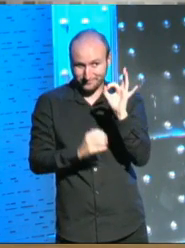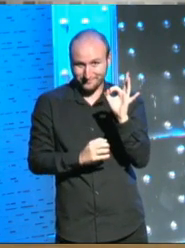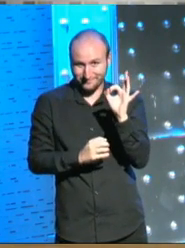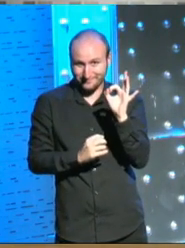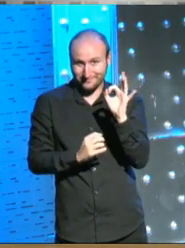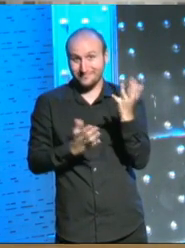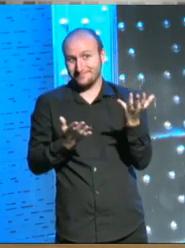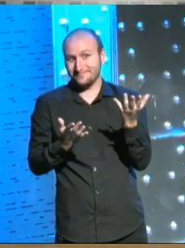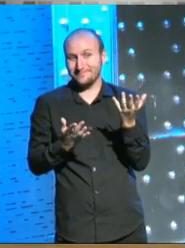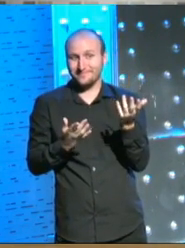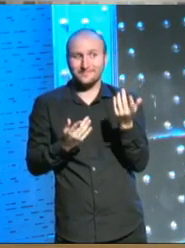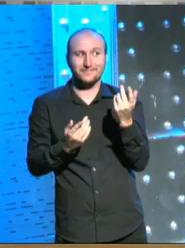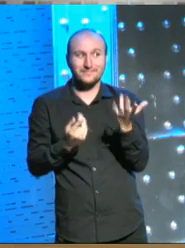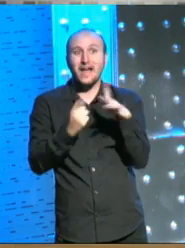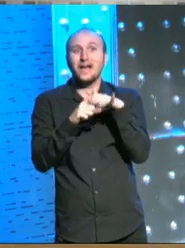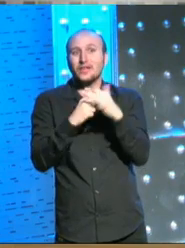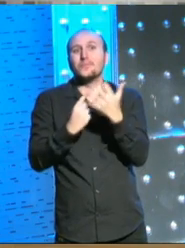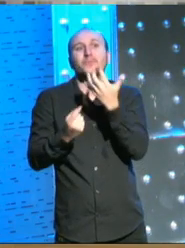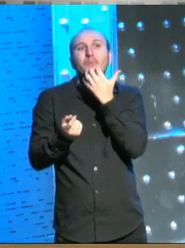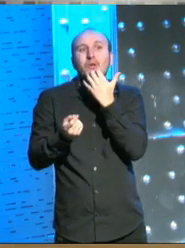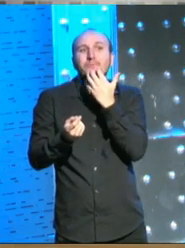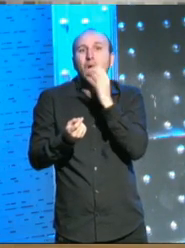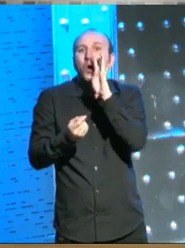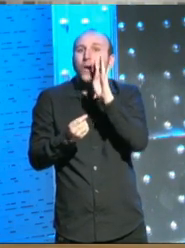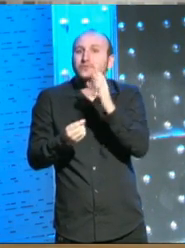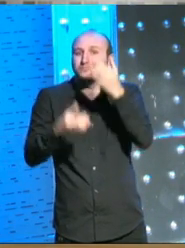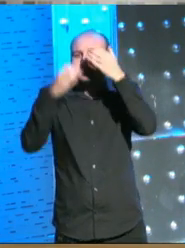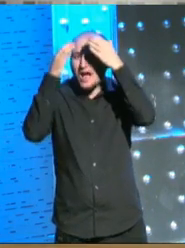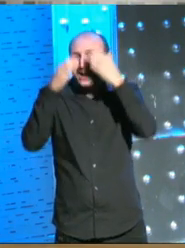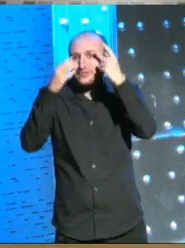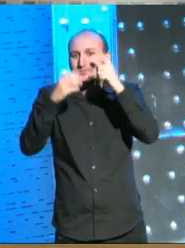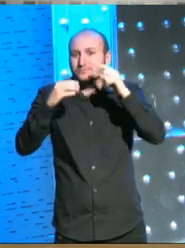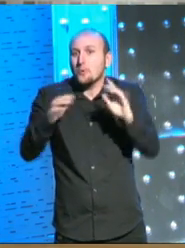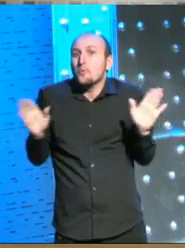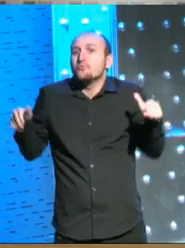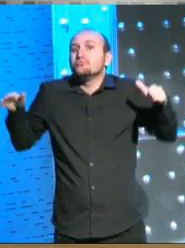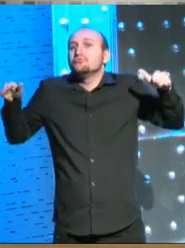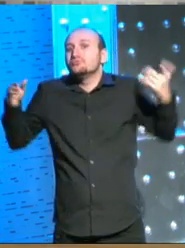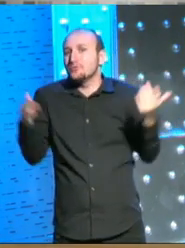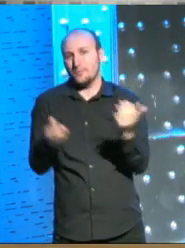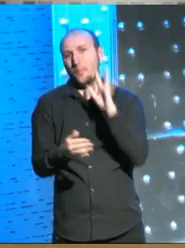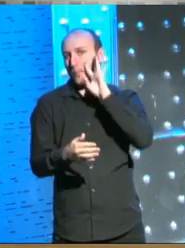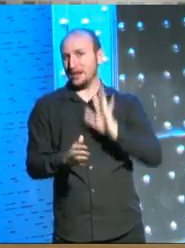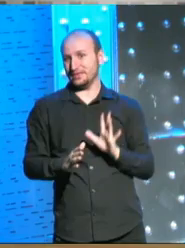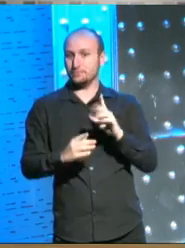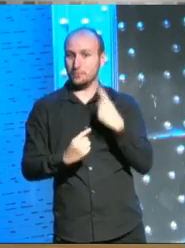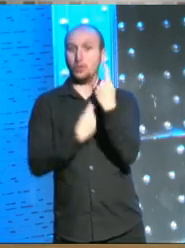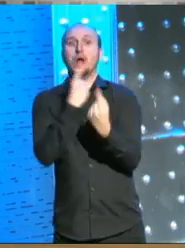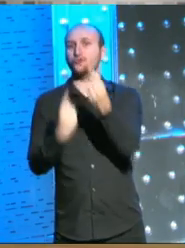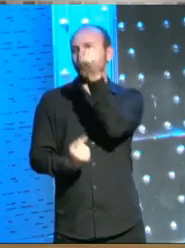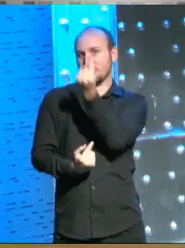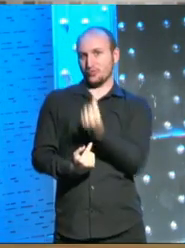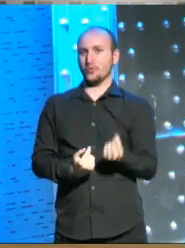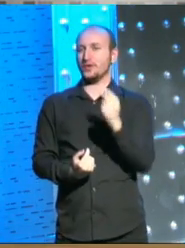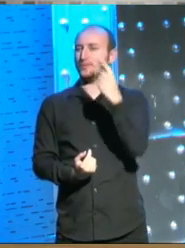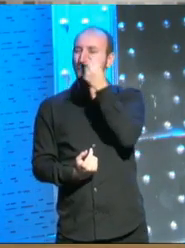Hay un momento en que los 4 cascos están volando, no tocan el suelo, ¿no? Cosa que algunos pintores habían intuido o